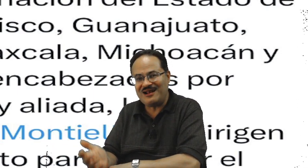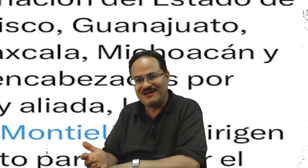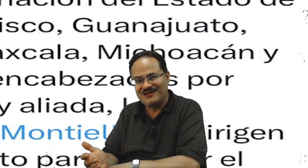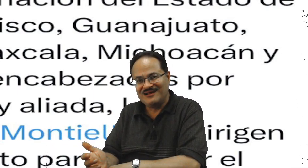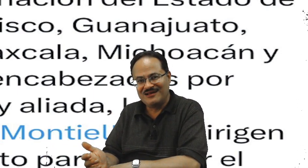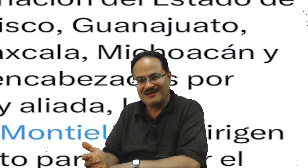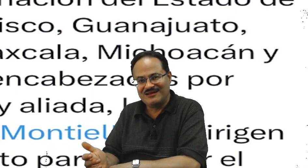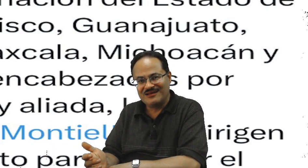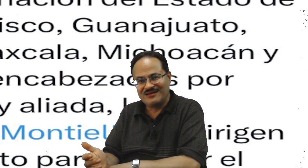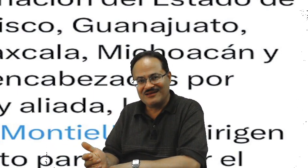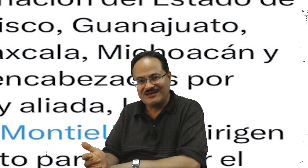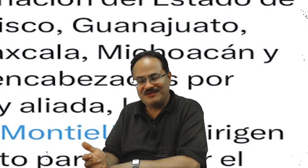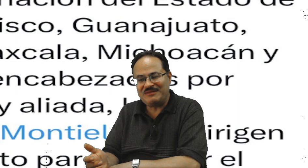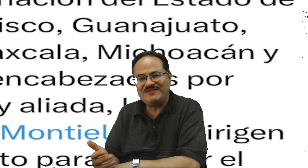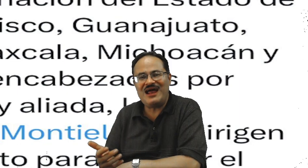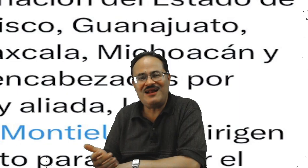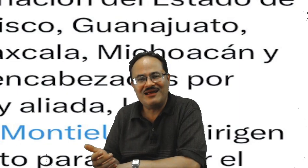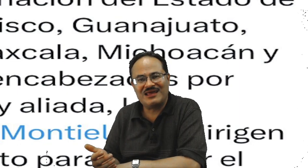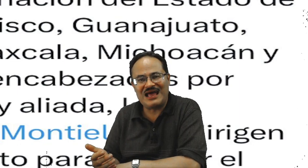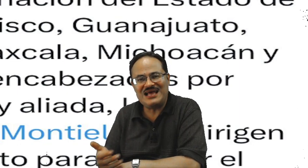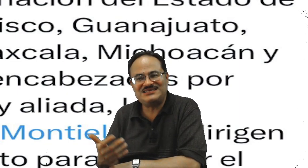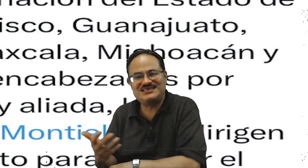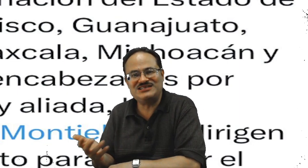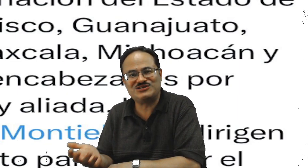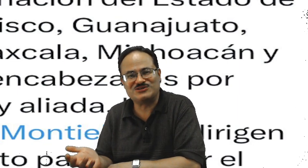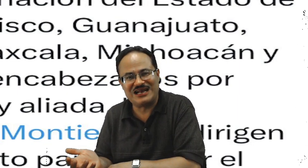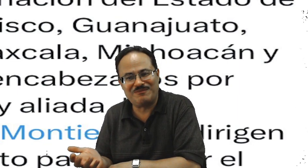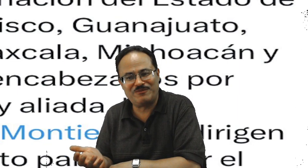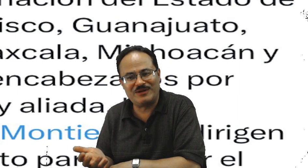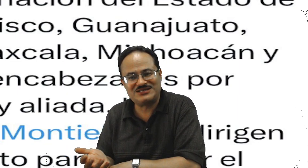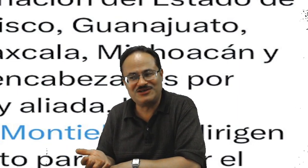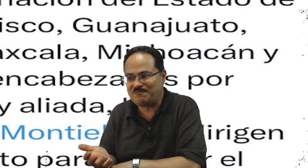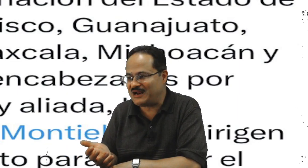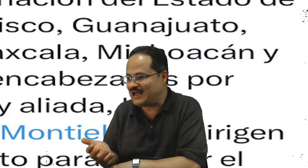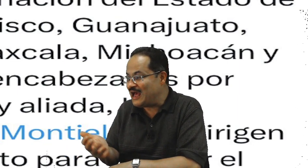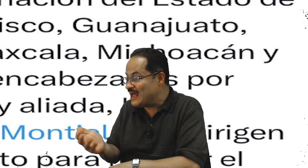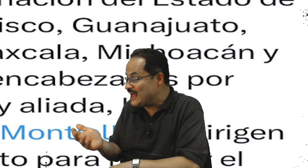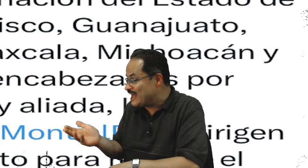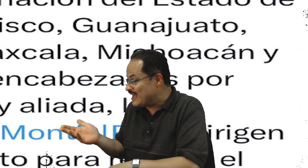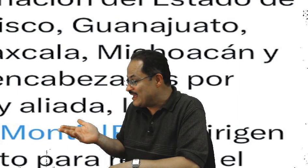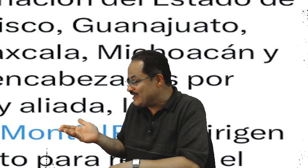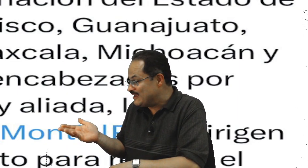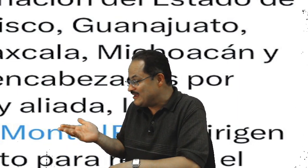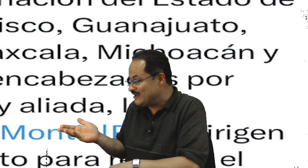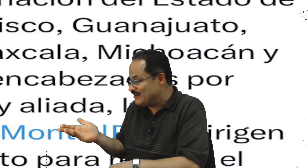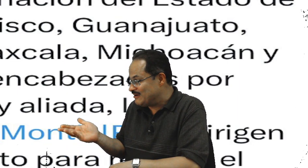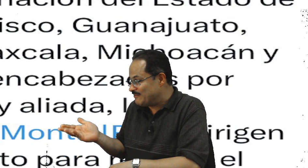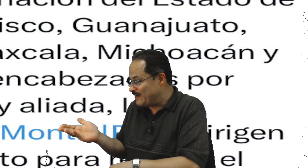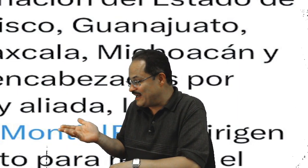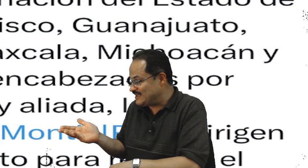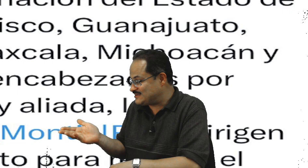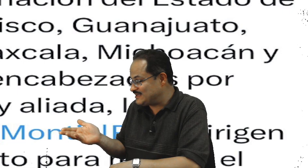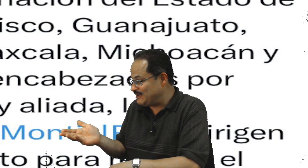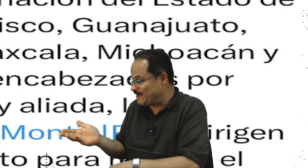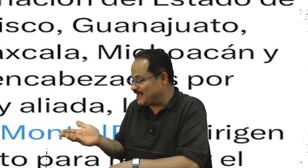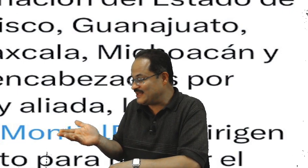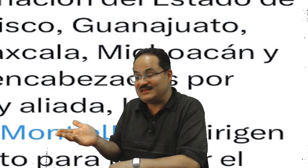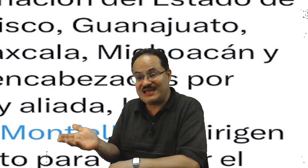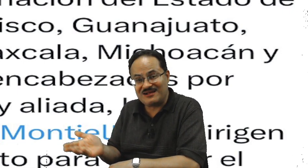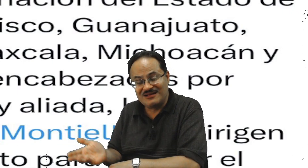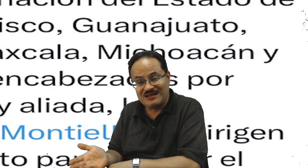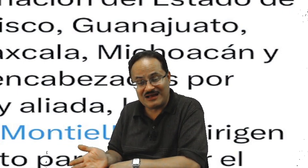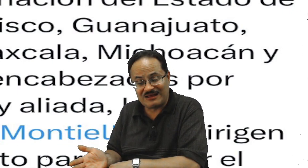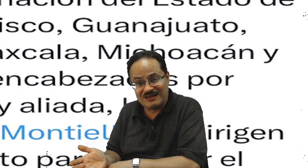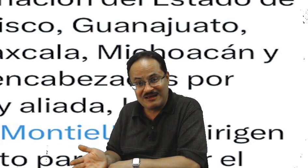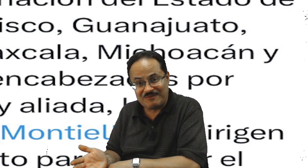a agarrar y mandar que haya ascensos a la población para para este para